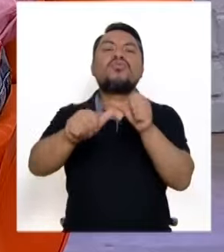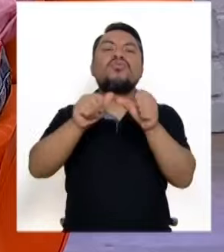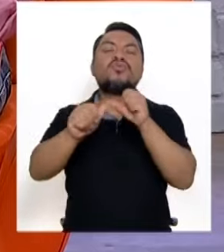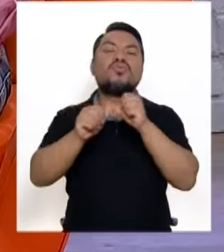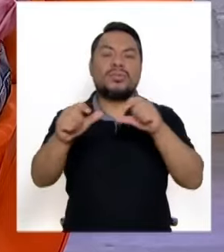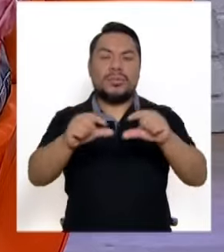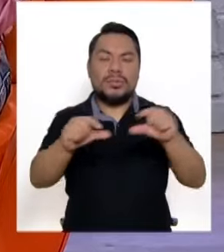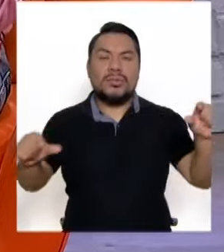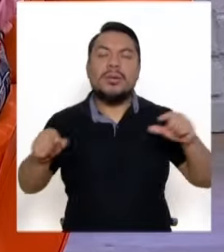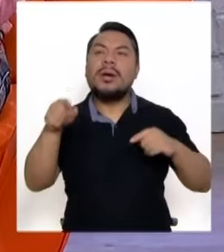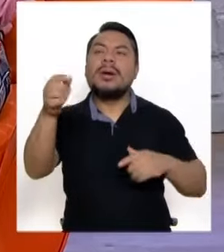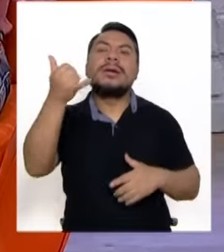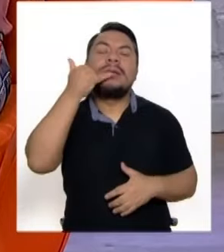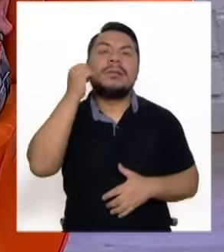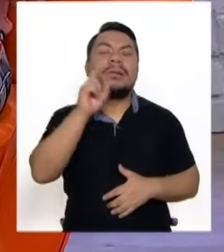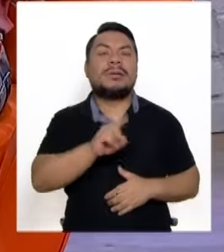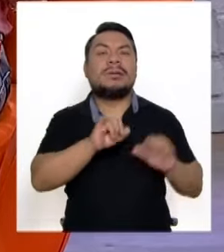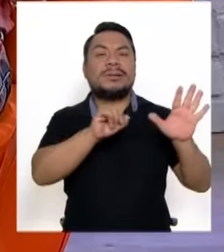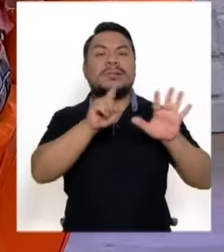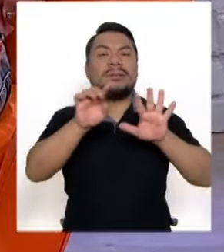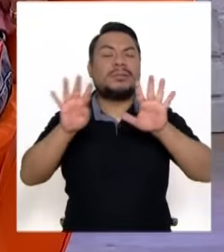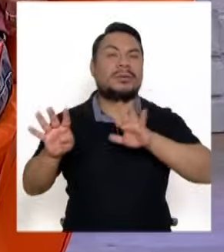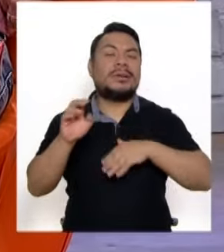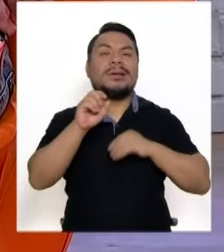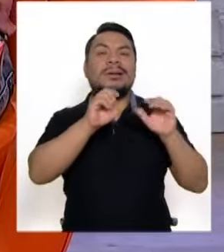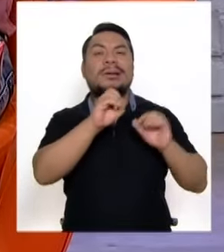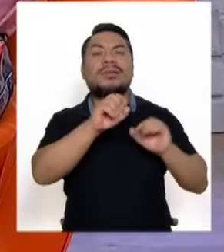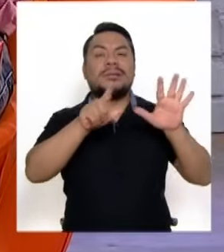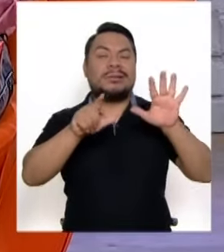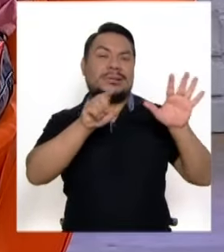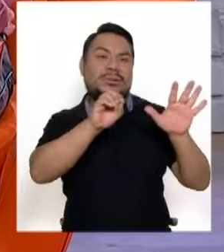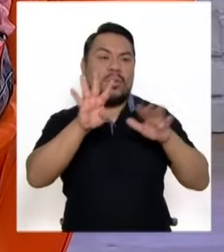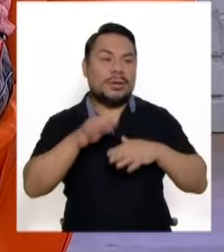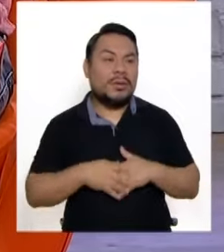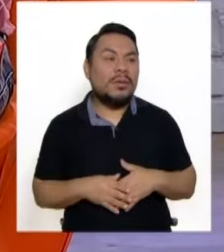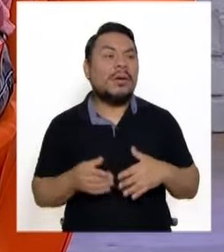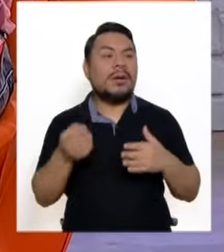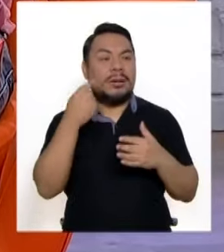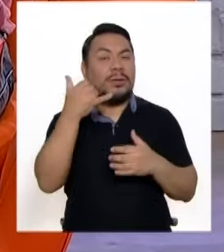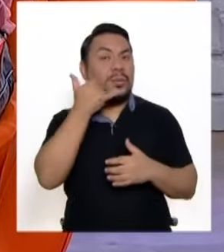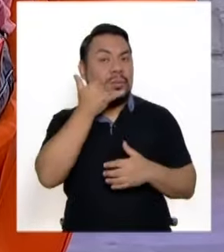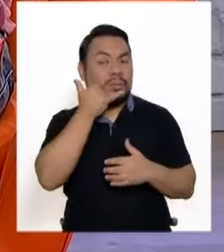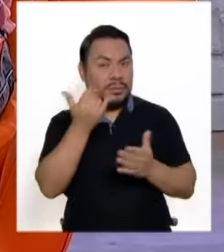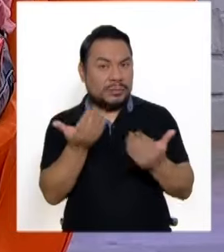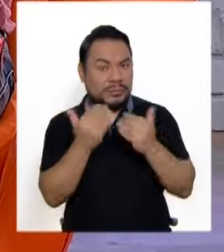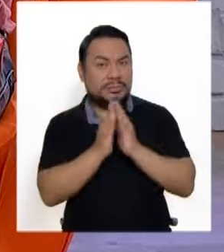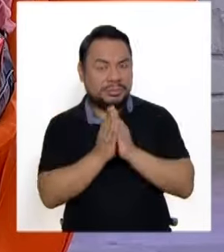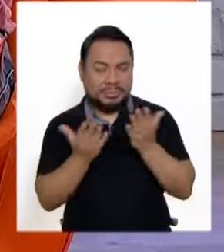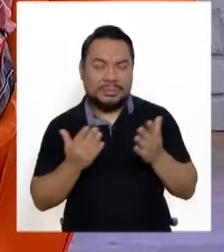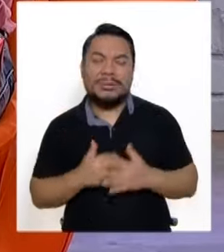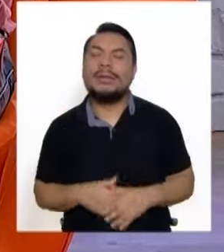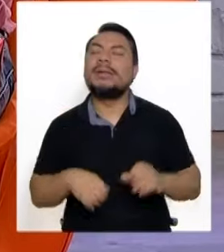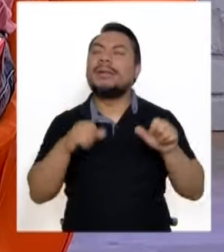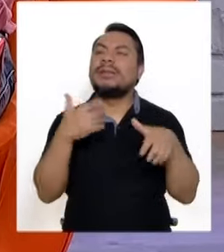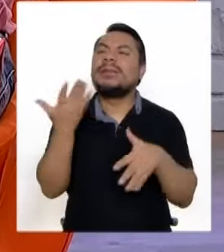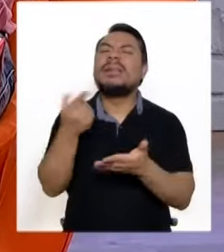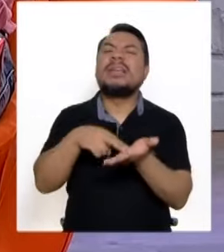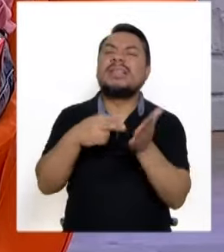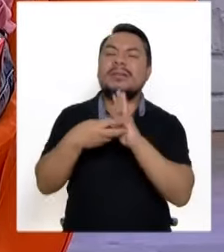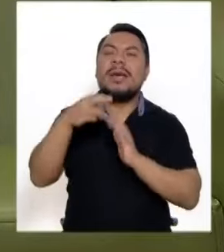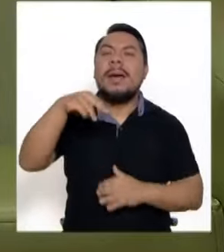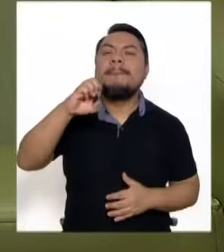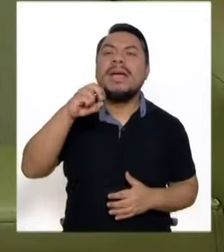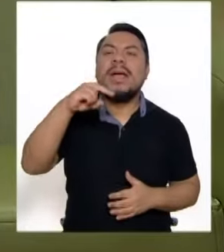sus consultas al 619-0784 y al 619-0781. Doctor, ahora sí, ¿qué es la menopausia? Mira,